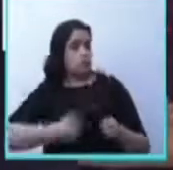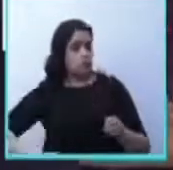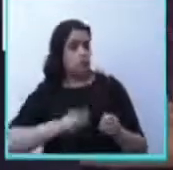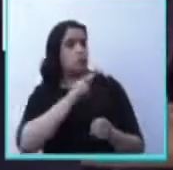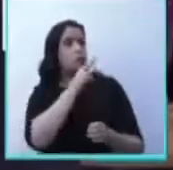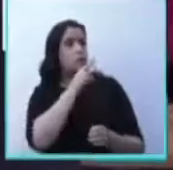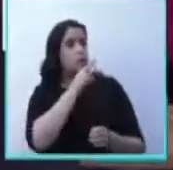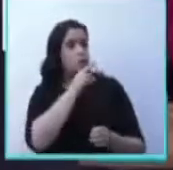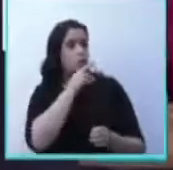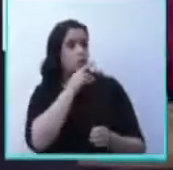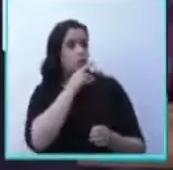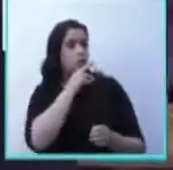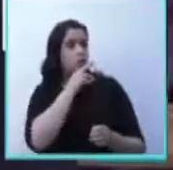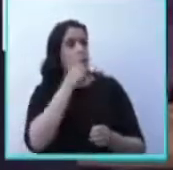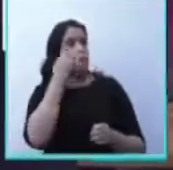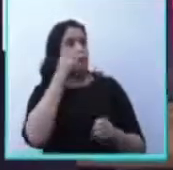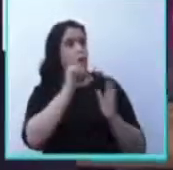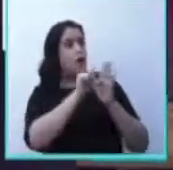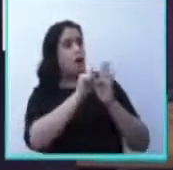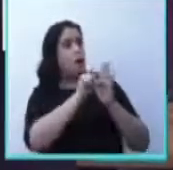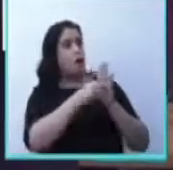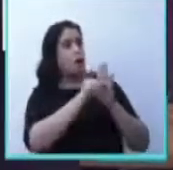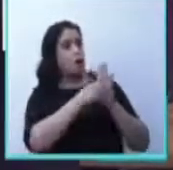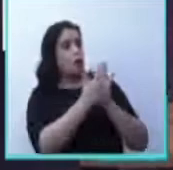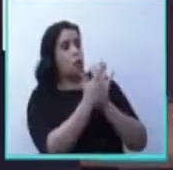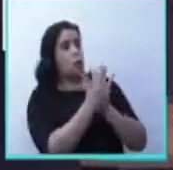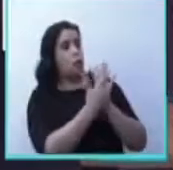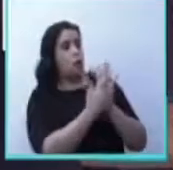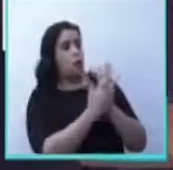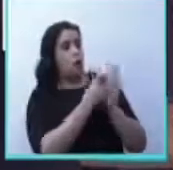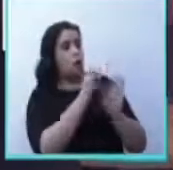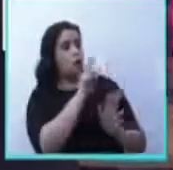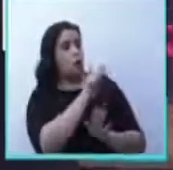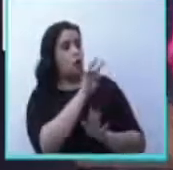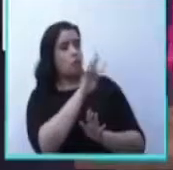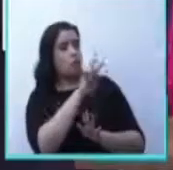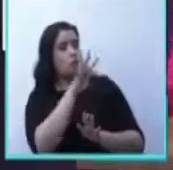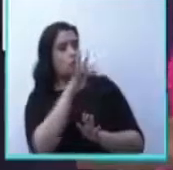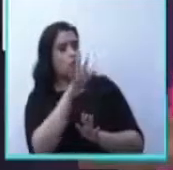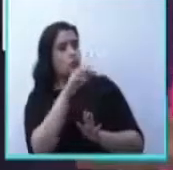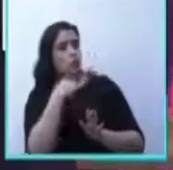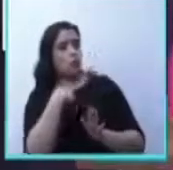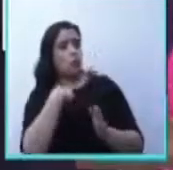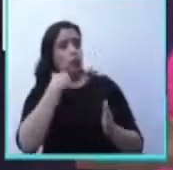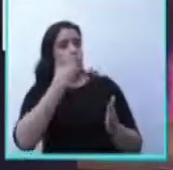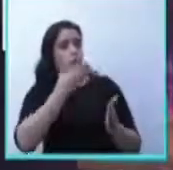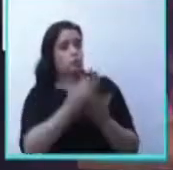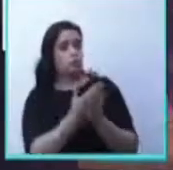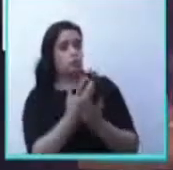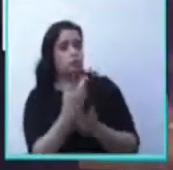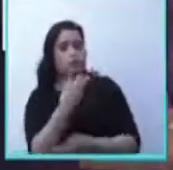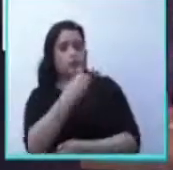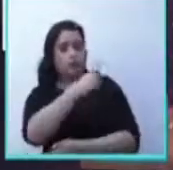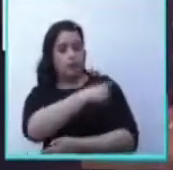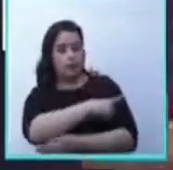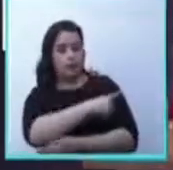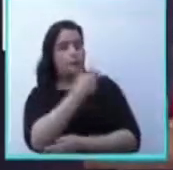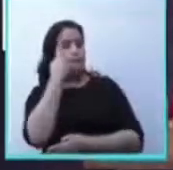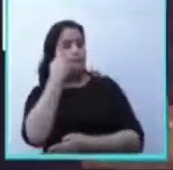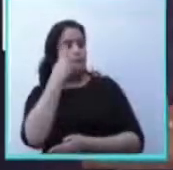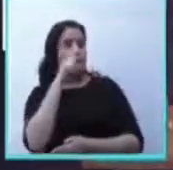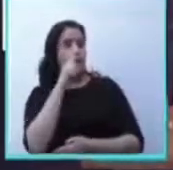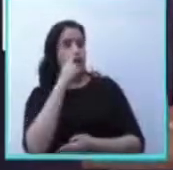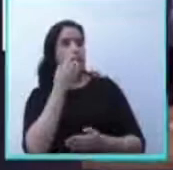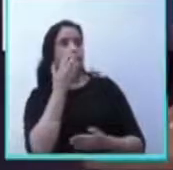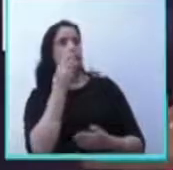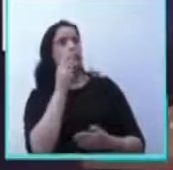artículo 244 constitucional, me hago presente este día para tomar